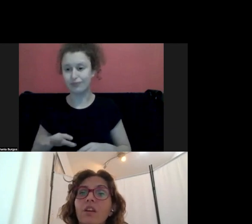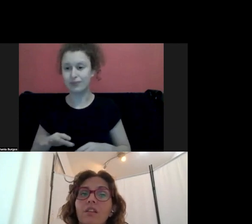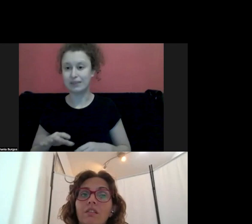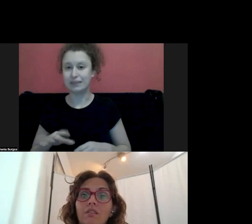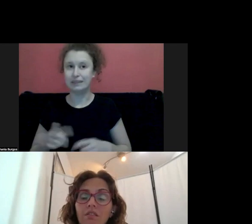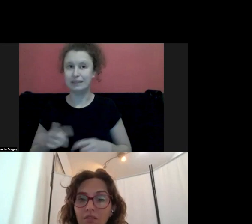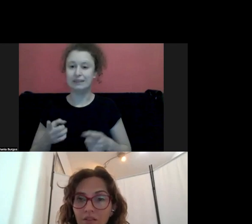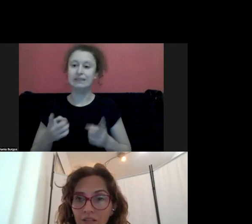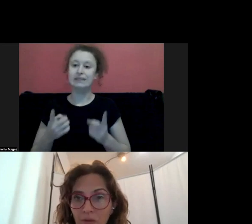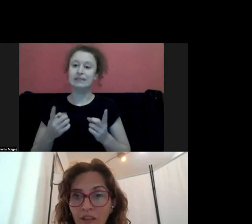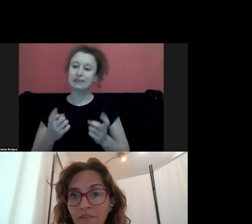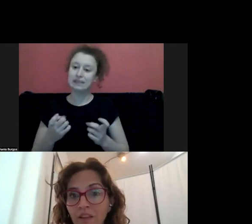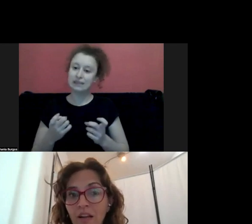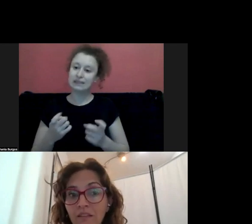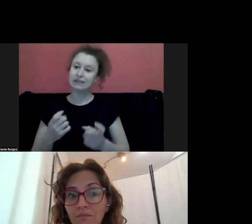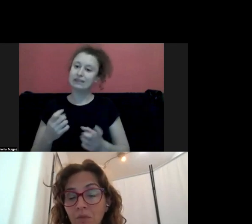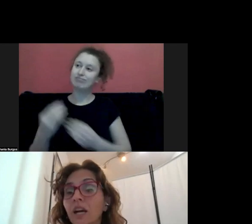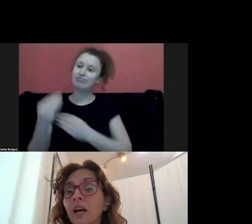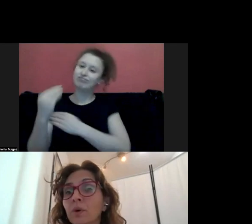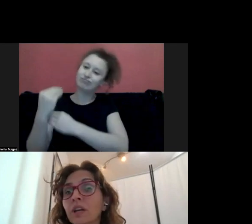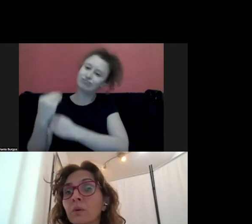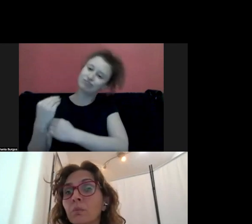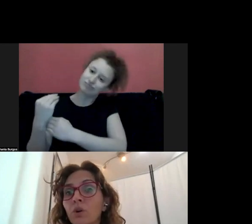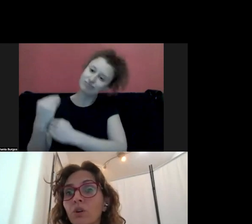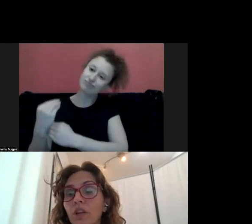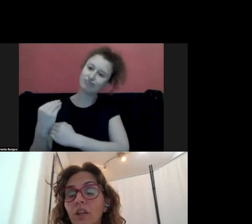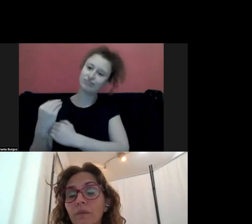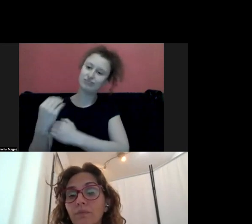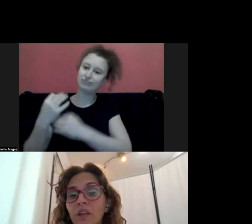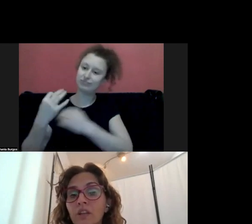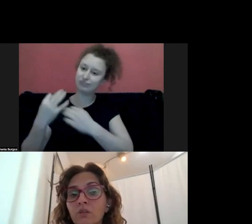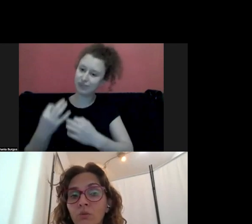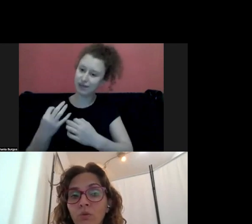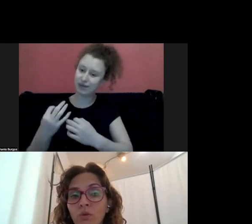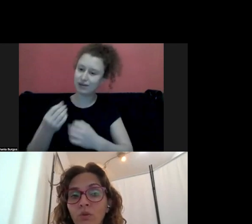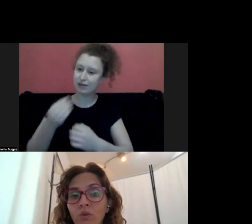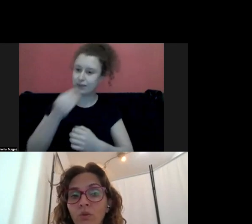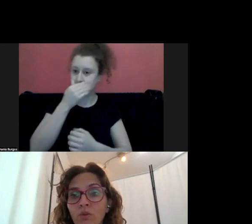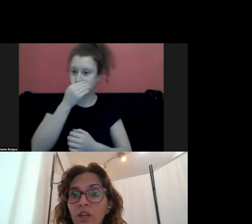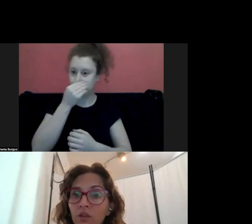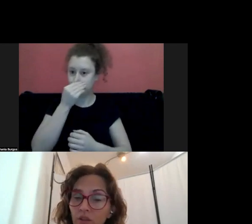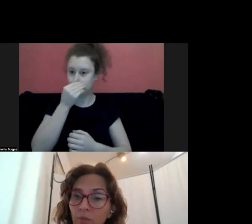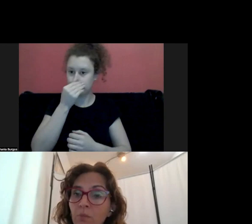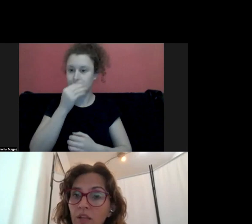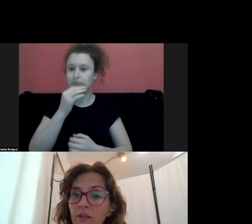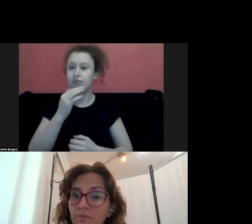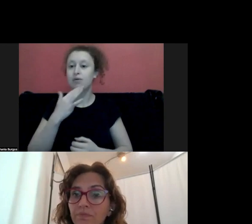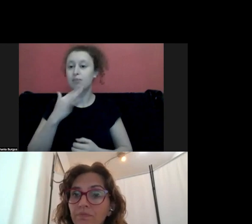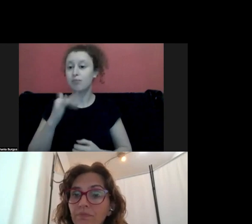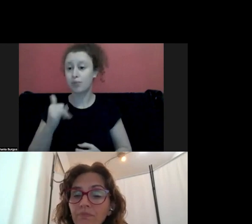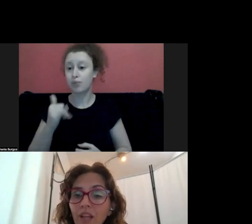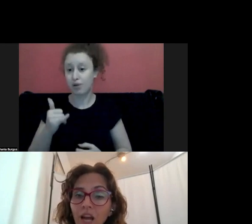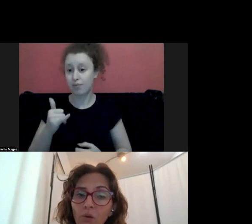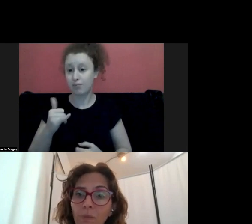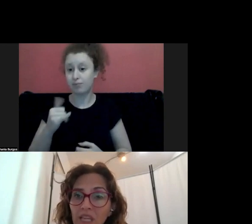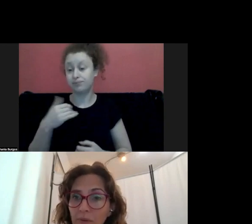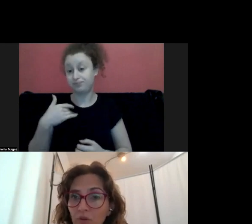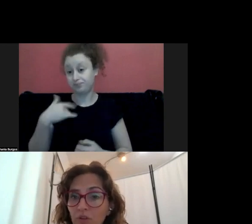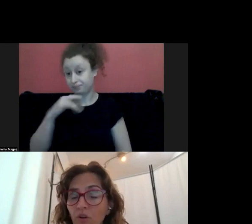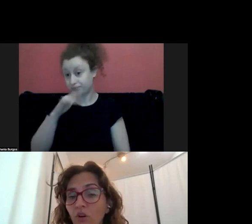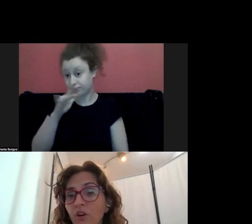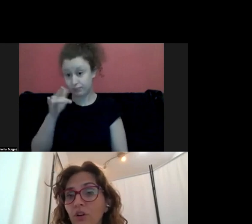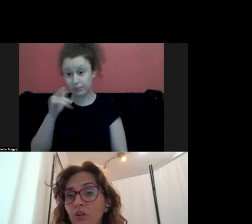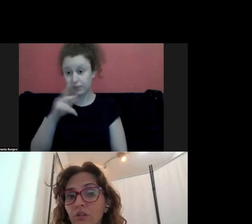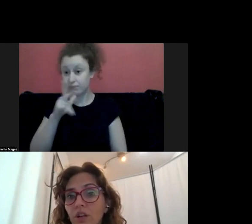atención específica. Mi hija, por ejemplo, estuvo yendo también a